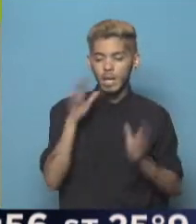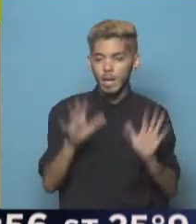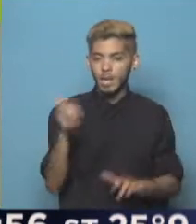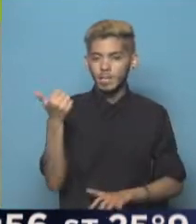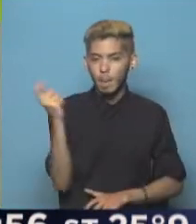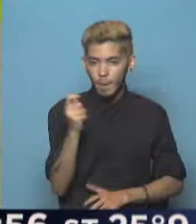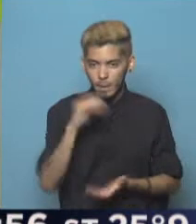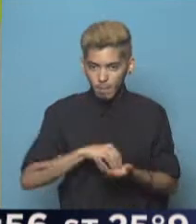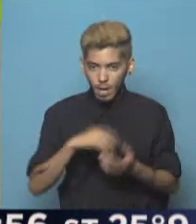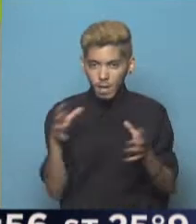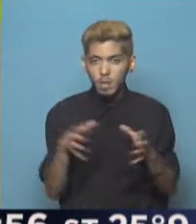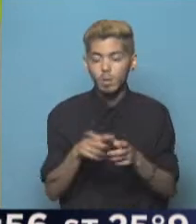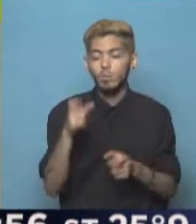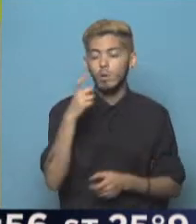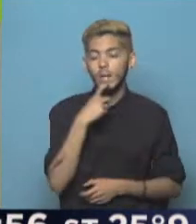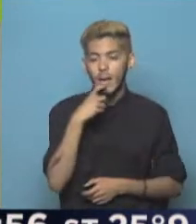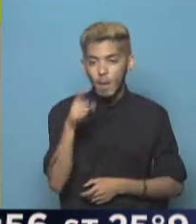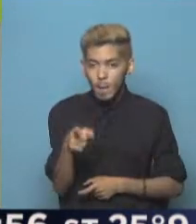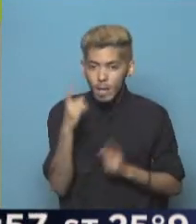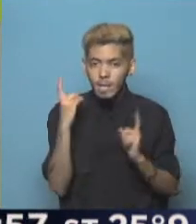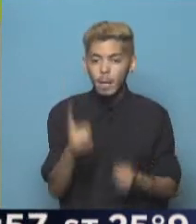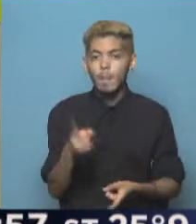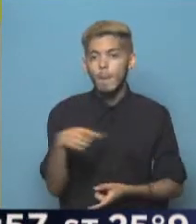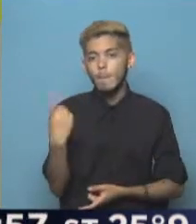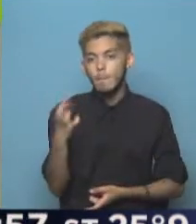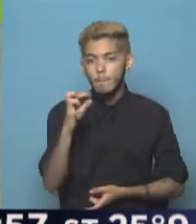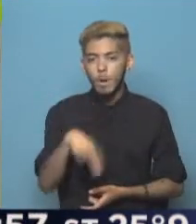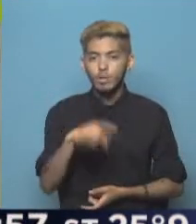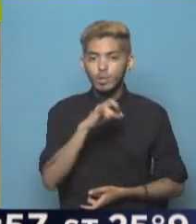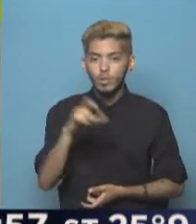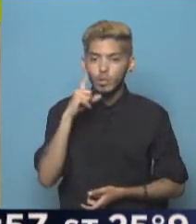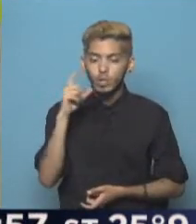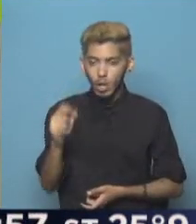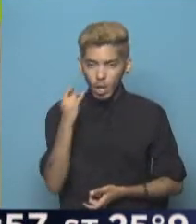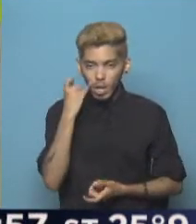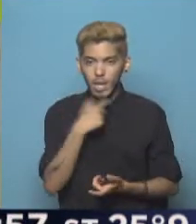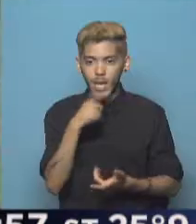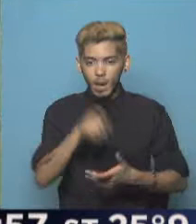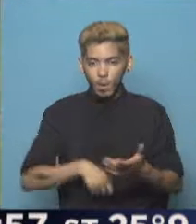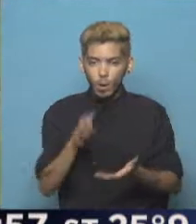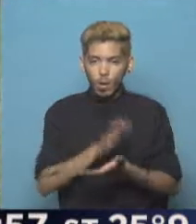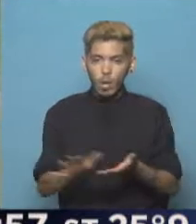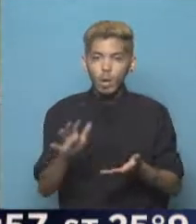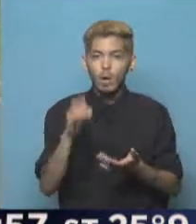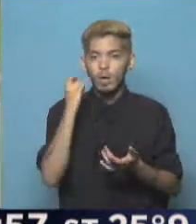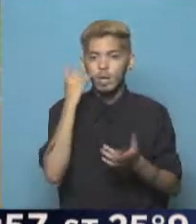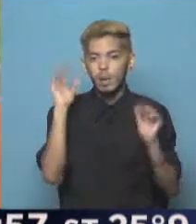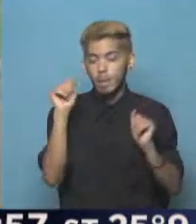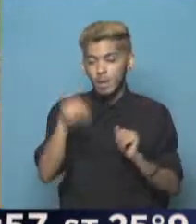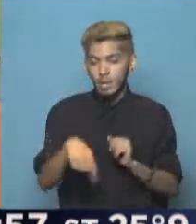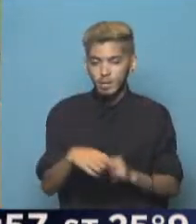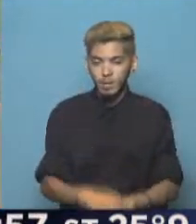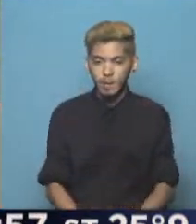aquí en el conjunto de Núñez, y por otro Leo Poncio, que quiere renovar su contrato y despedirse en el conjunto millonario. Lo que uno siente y lo que uno